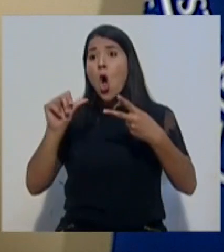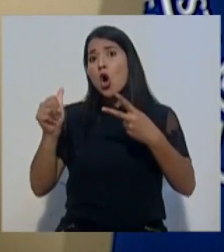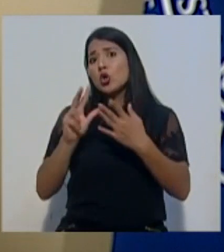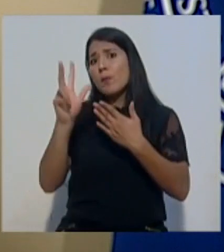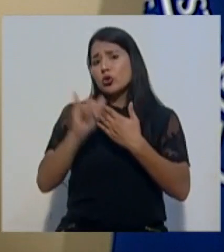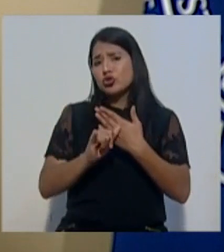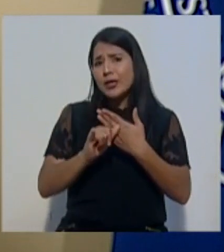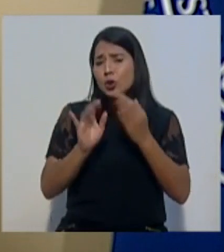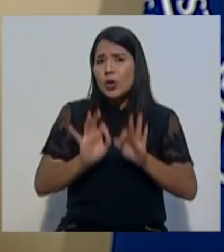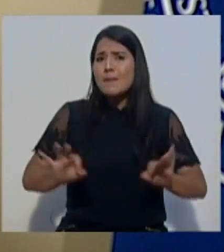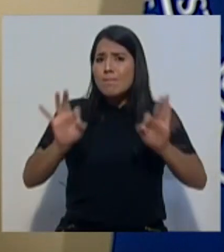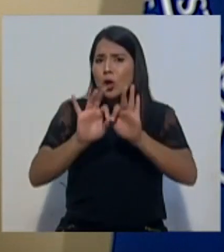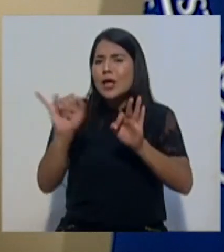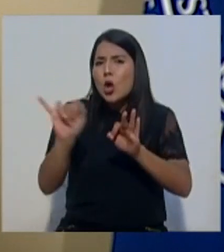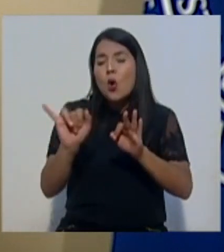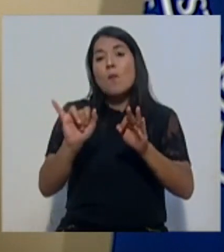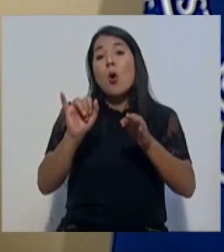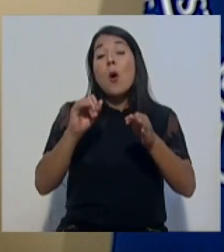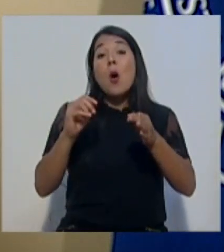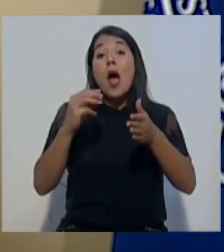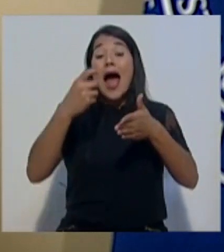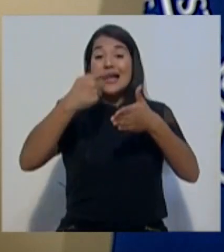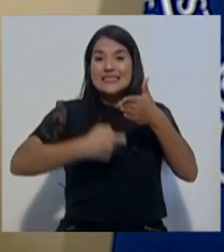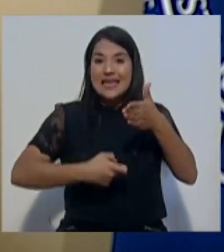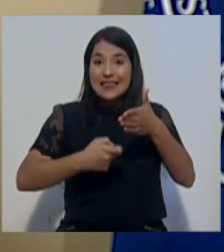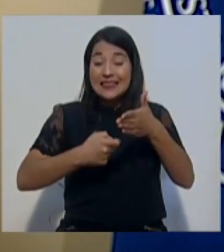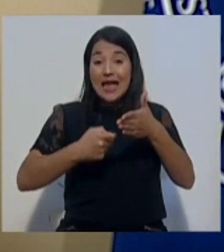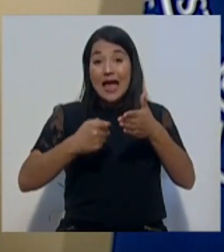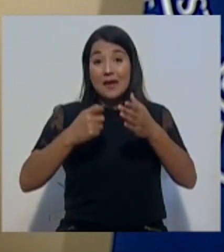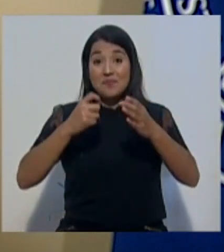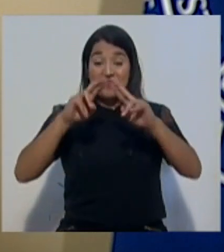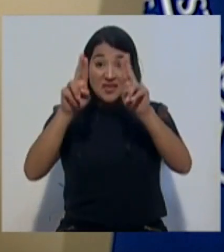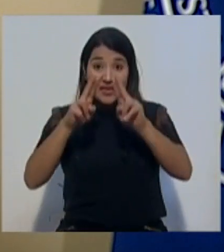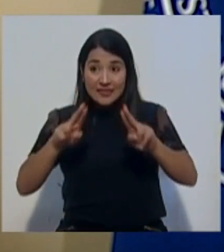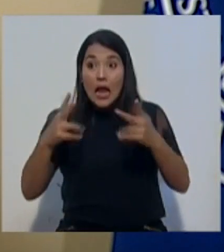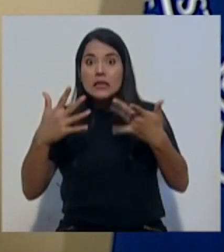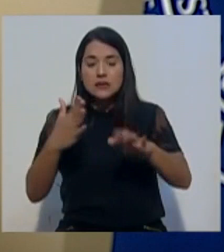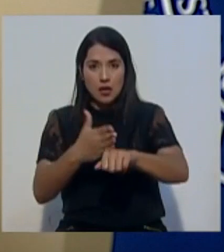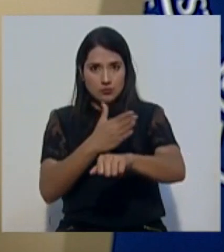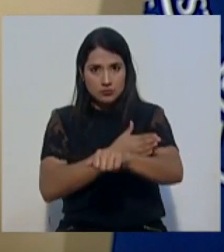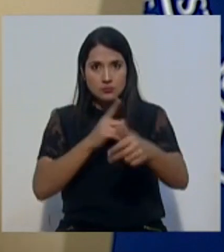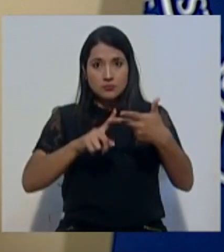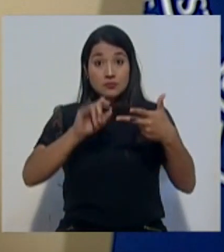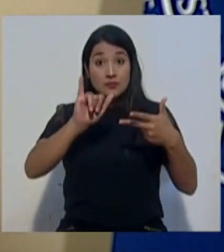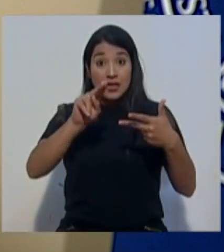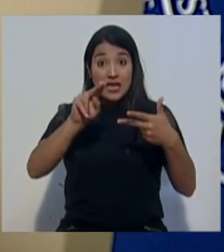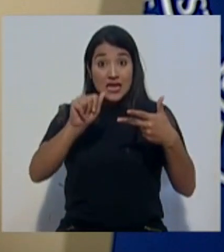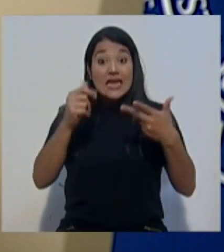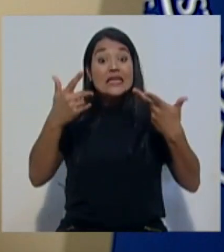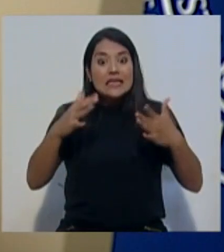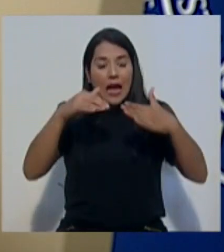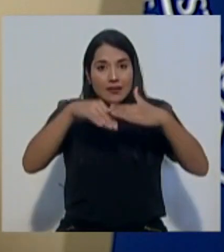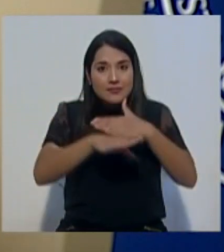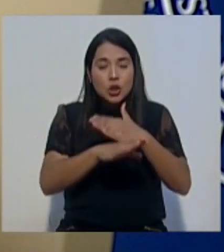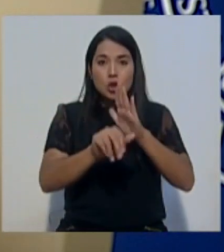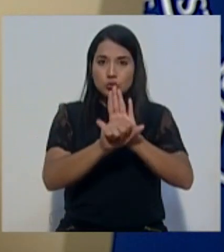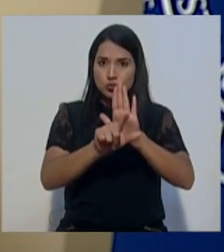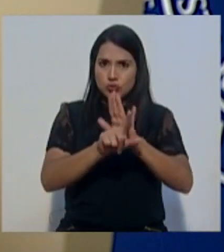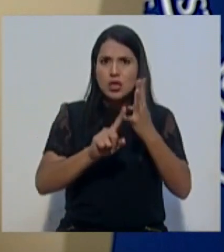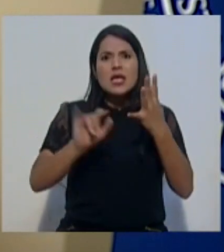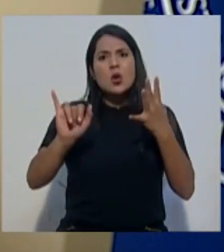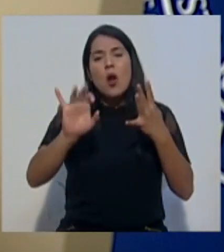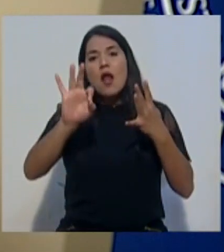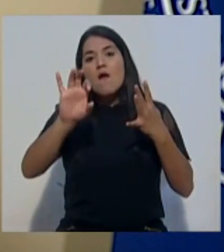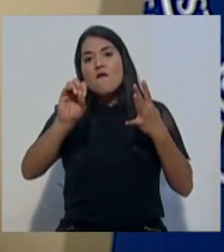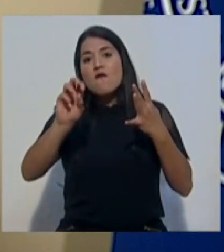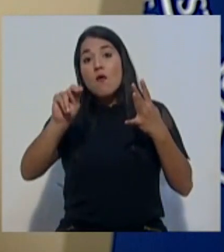Digital ya está dictaminado. El INA ya está entrando ya entró en la ruta del plenario, igual que el proyecto de FONAVE.